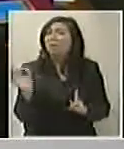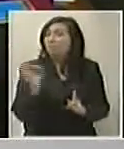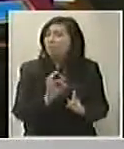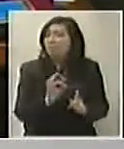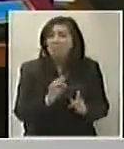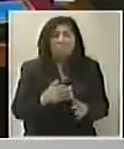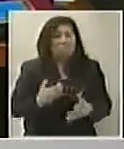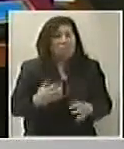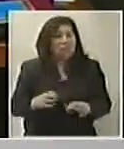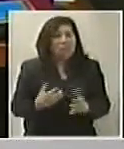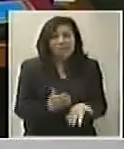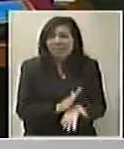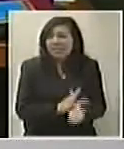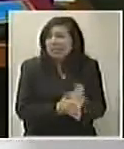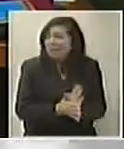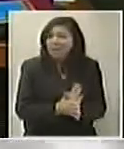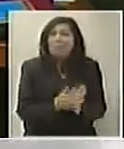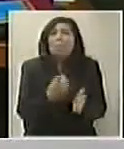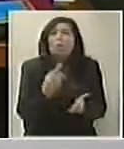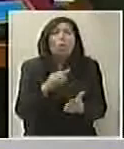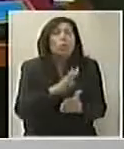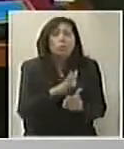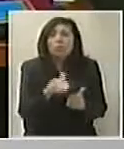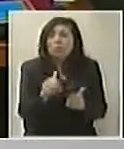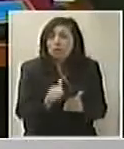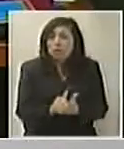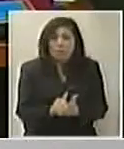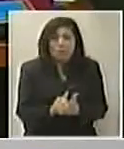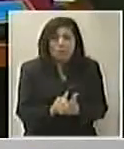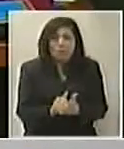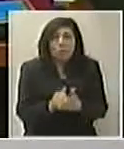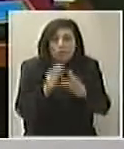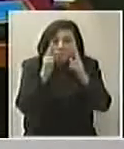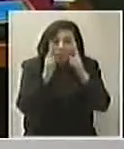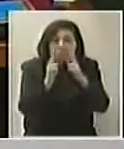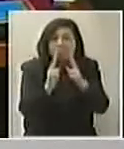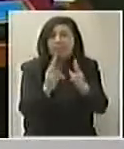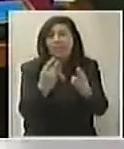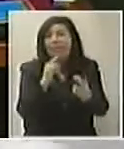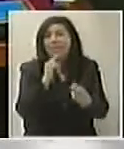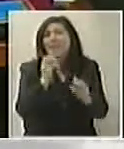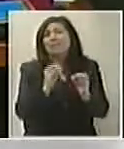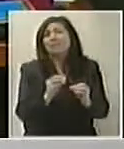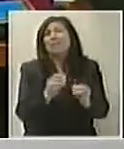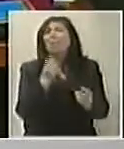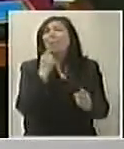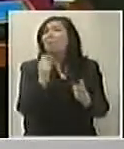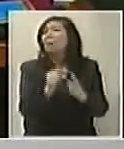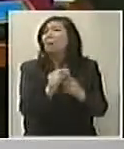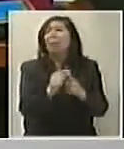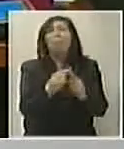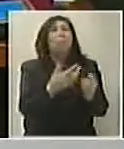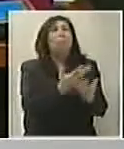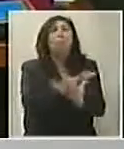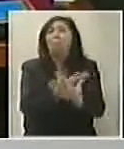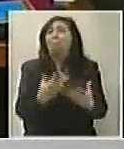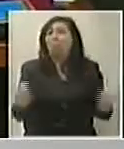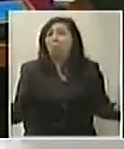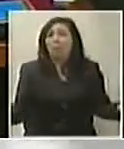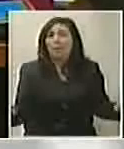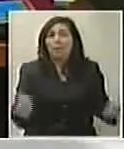de eso se ha hecho. Por todo lo contrario, la honestidad está como palabras que se las lleva el